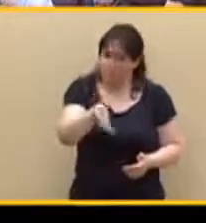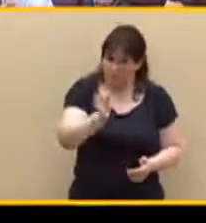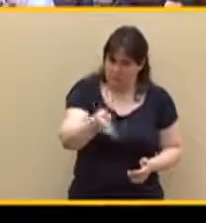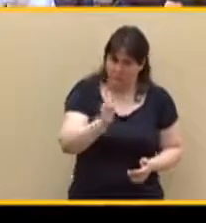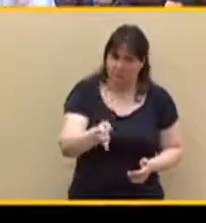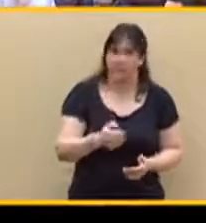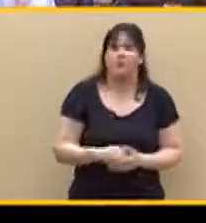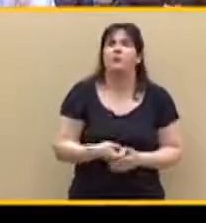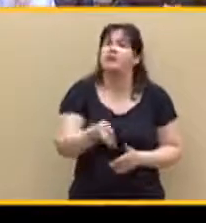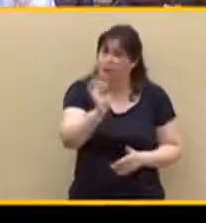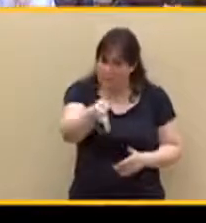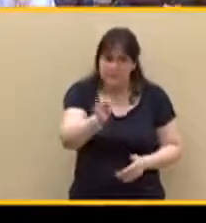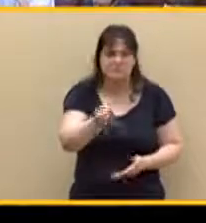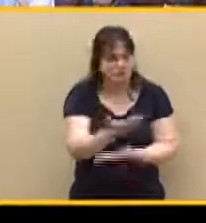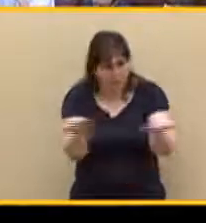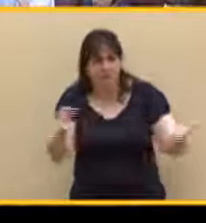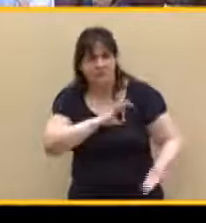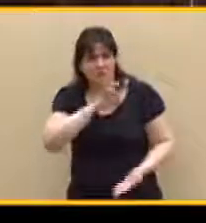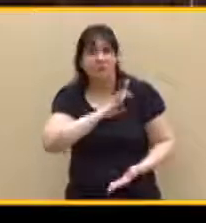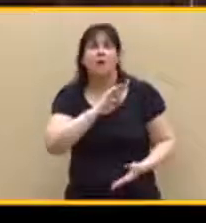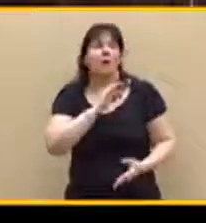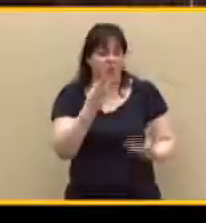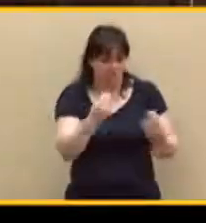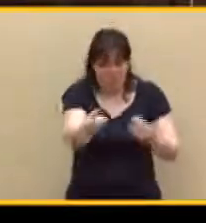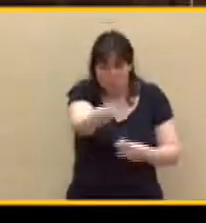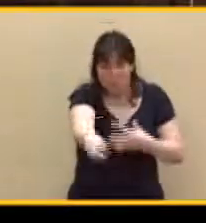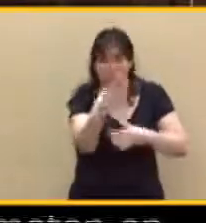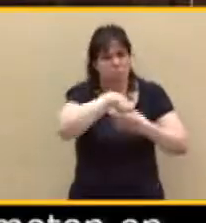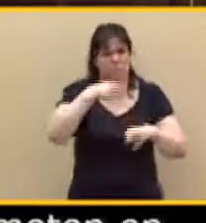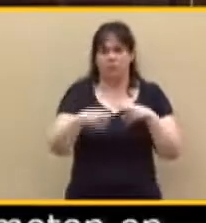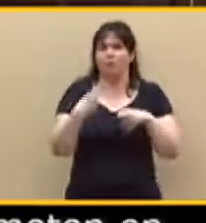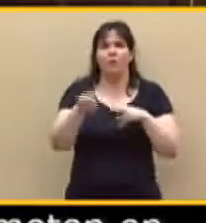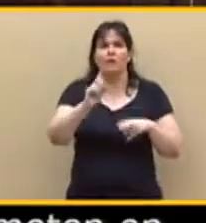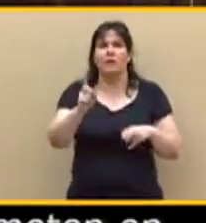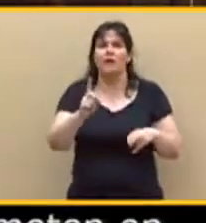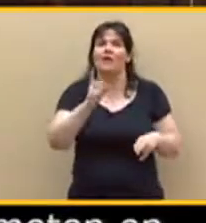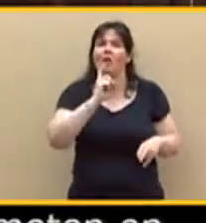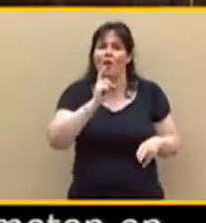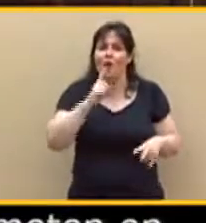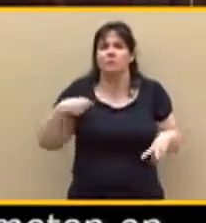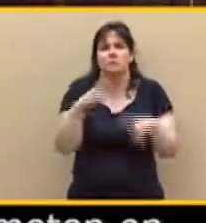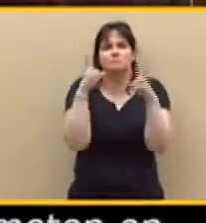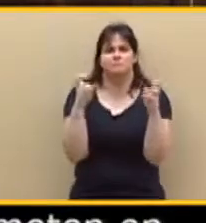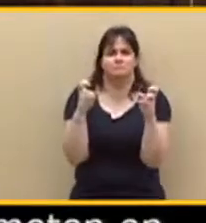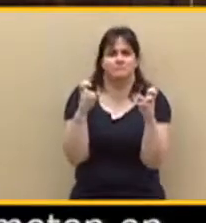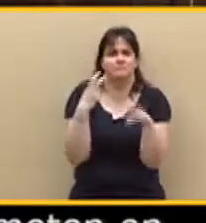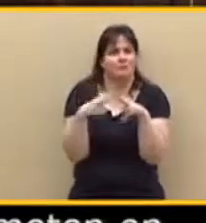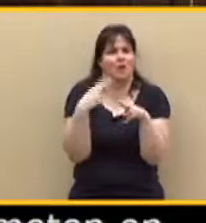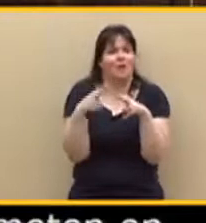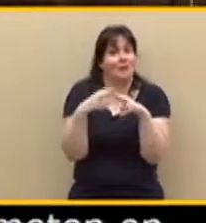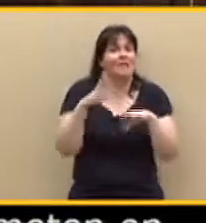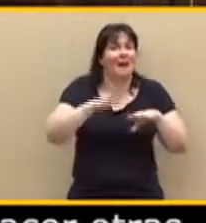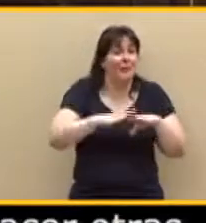Y es verdad, señorías, muchos de ustedes no se meten en política, ustedes se atornillan en la política para hacer otras cosas, porque para